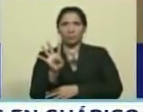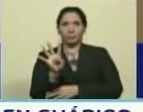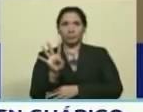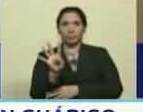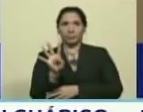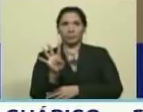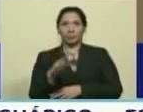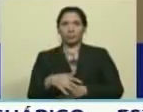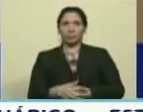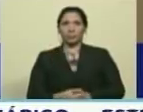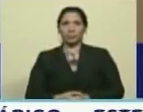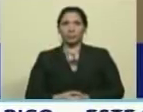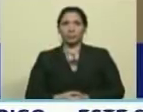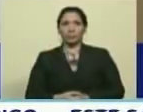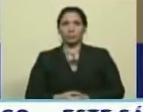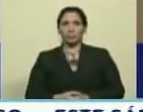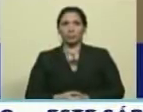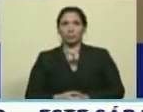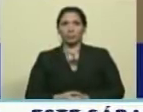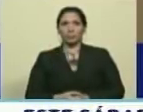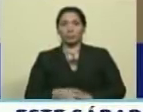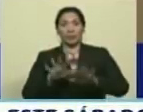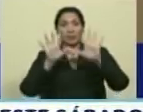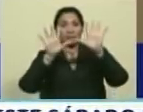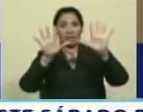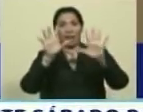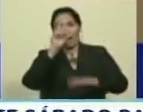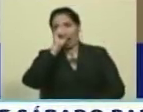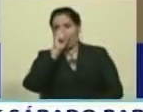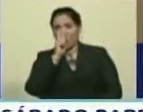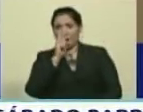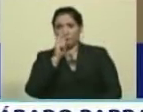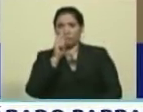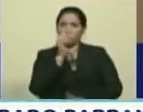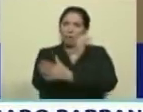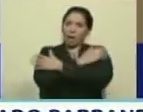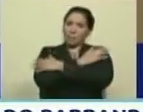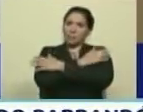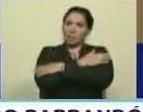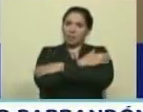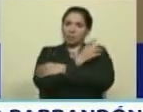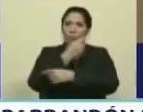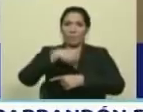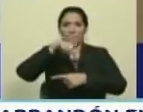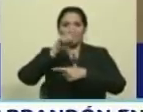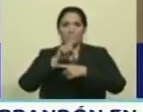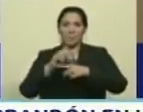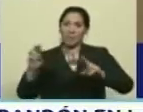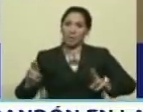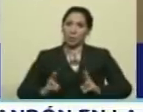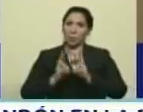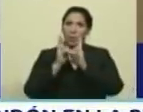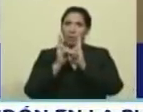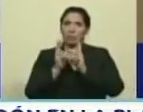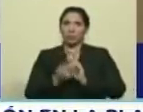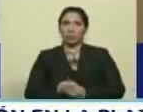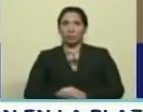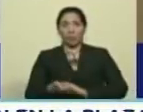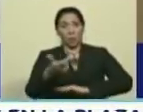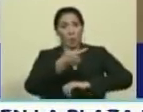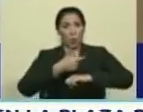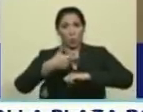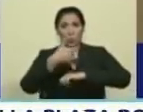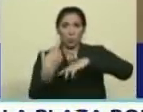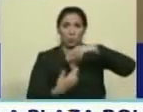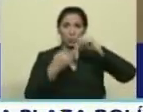motivo de los 10 años de ese abrazo, de ese primer encuentro entre estos dos gigantes, que el gobierno revolucionario de